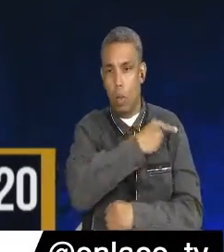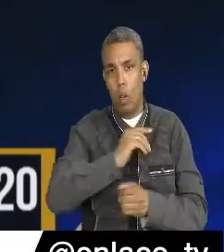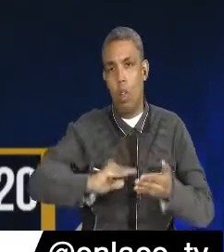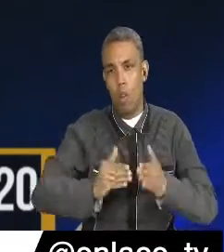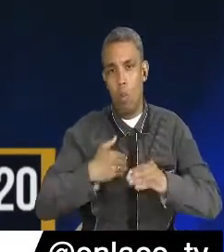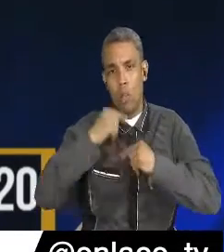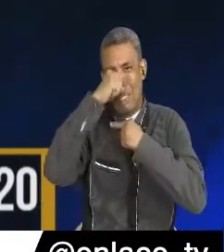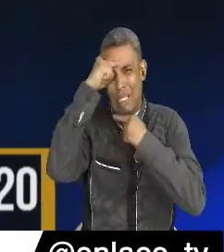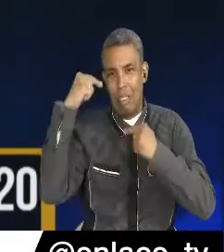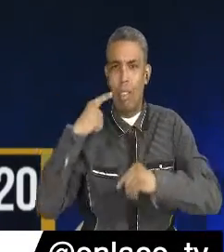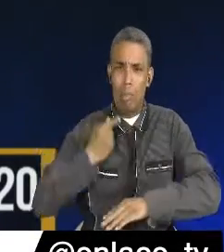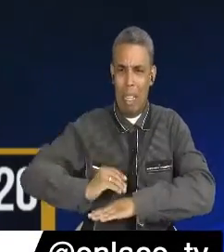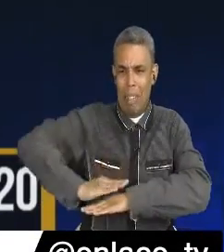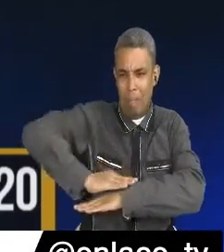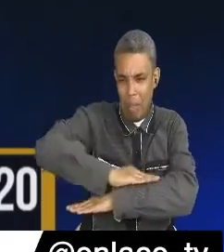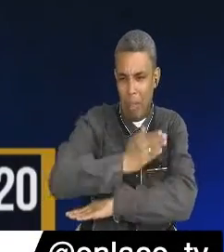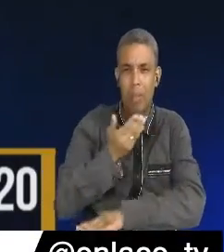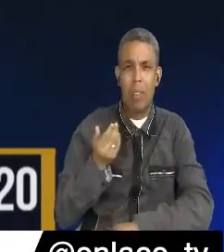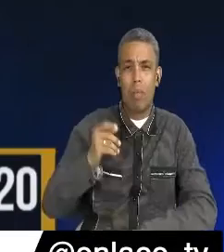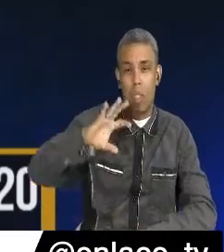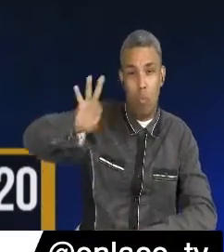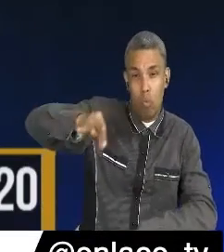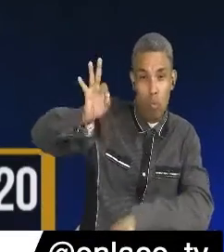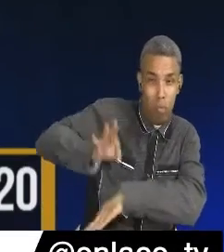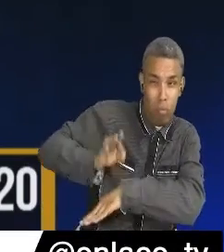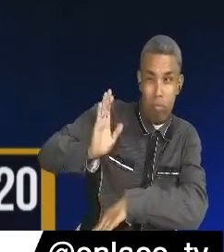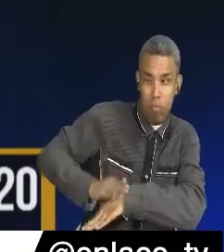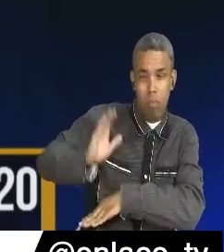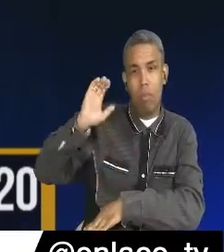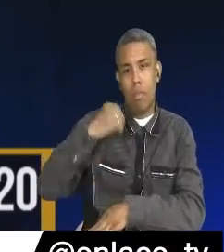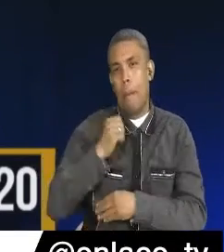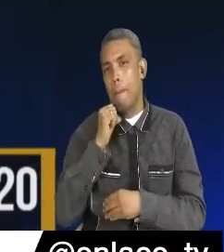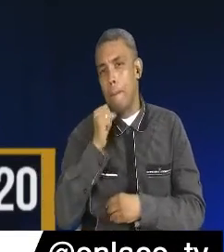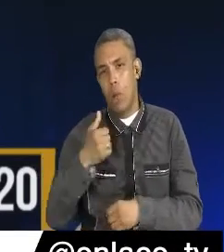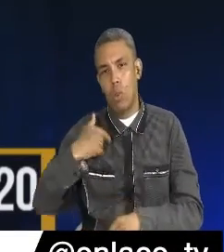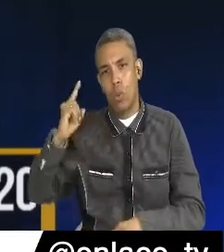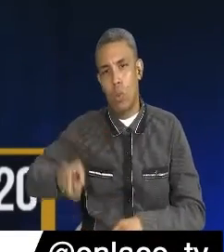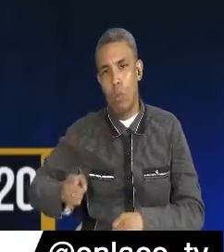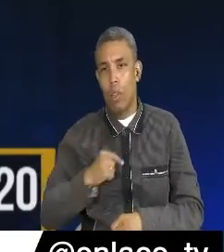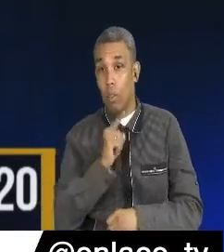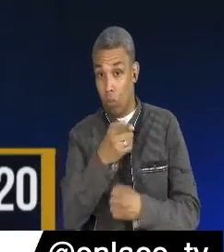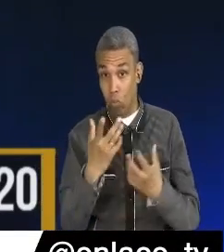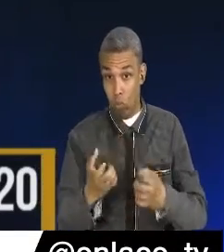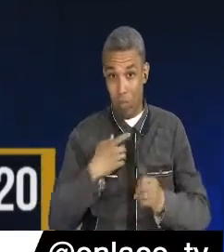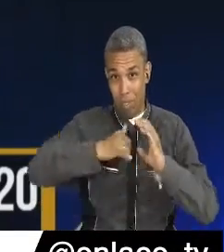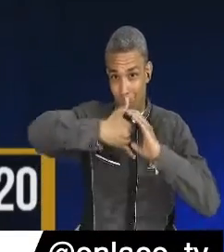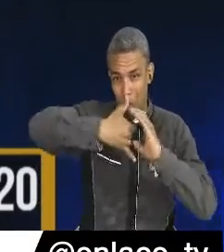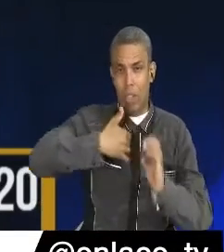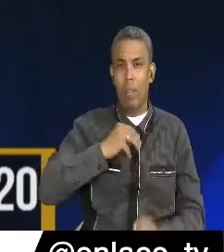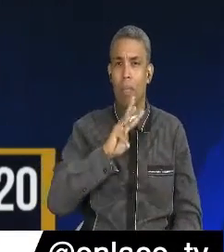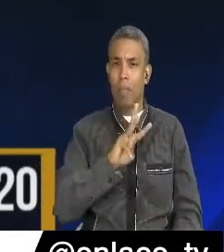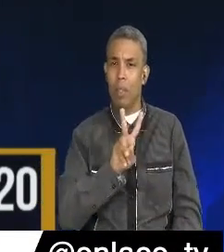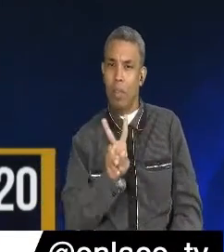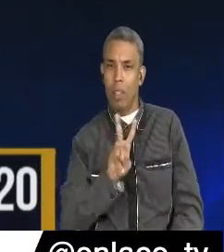de roedores. Recuerden, si usted tiene alguna queja o denuncia, hacerla llegar al número de WhatsApp número